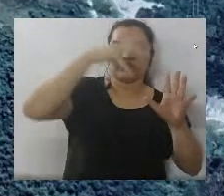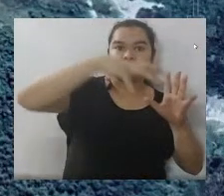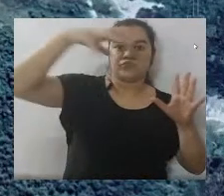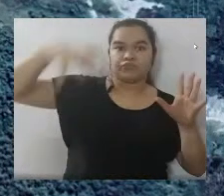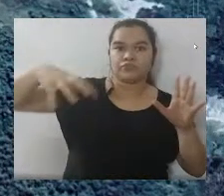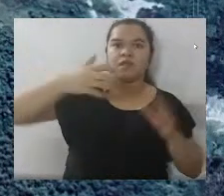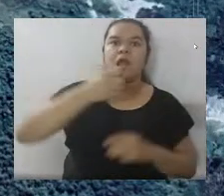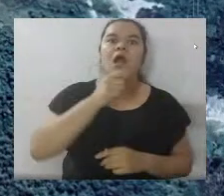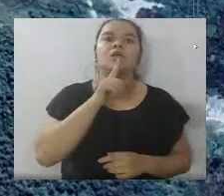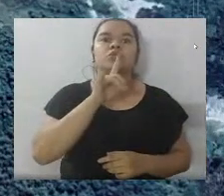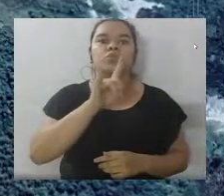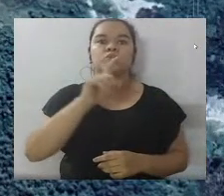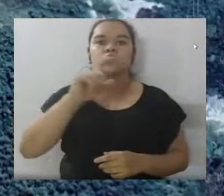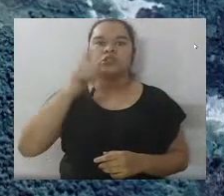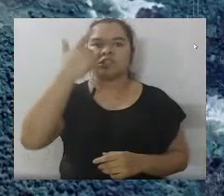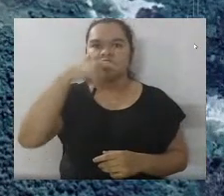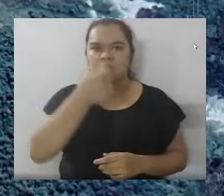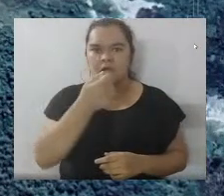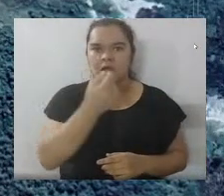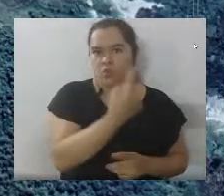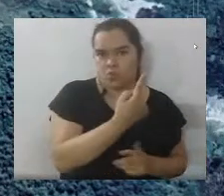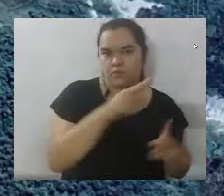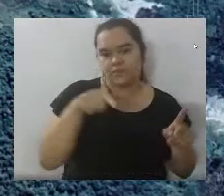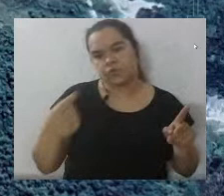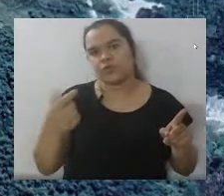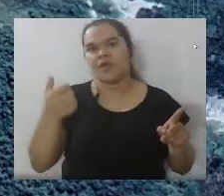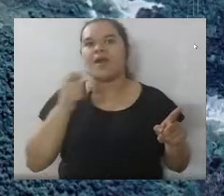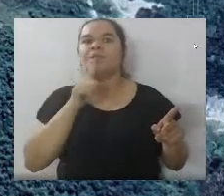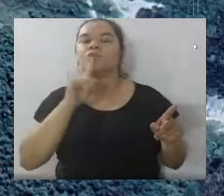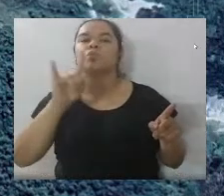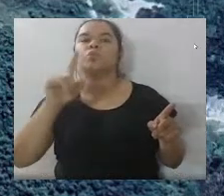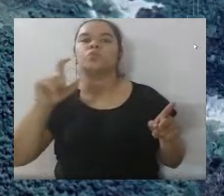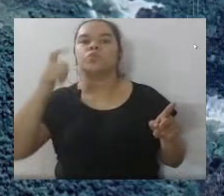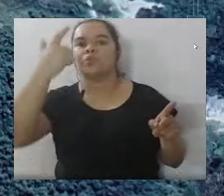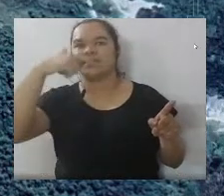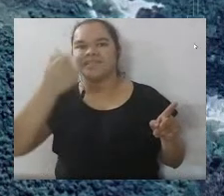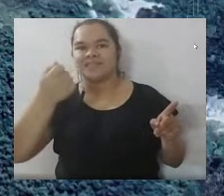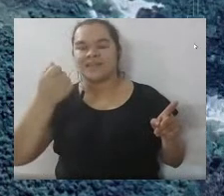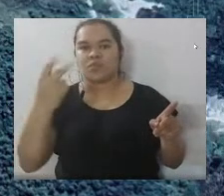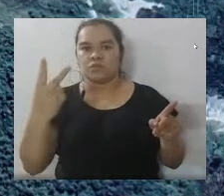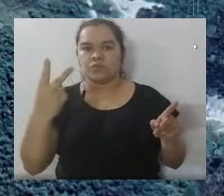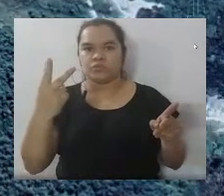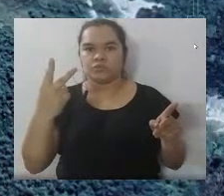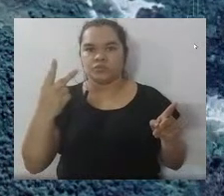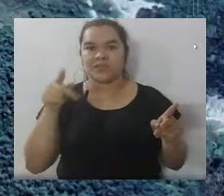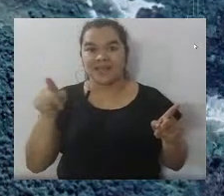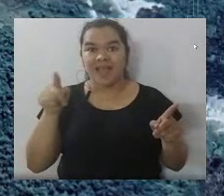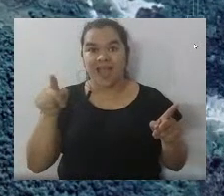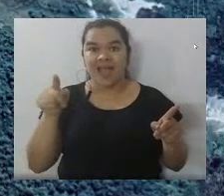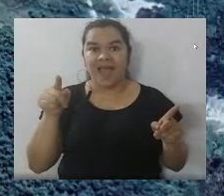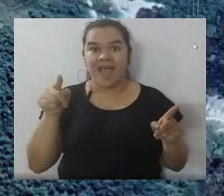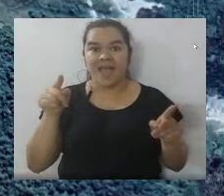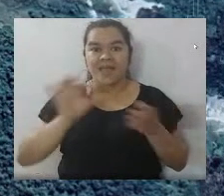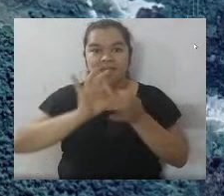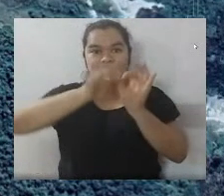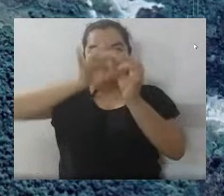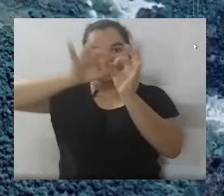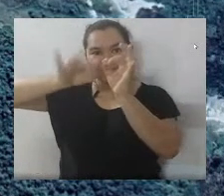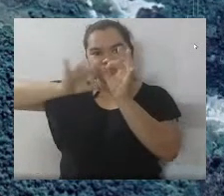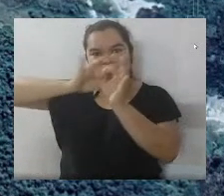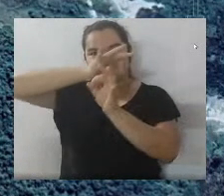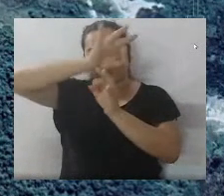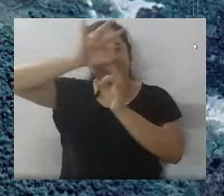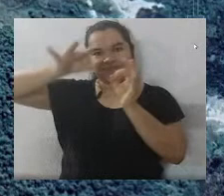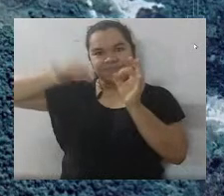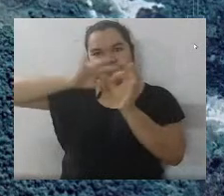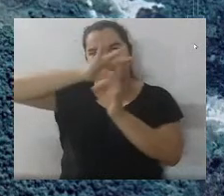2, en la cual se saca de la energía que está en el átomo, se puede obtener